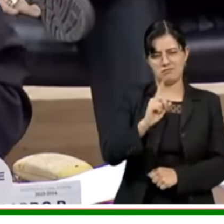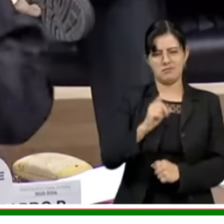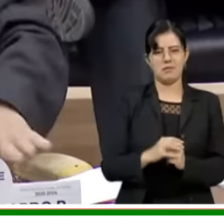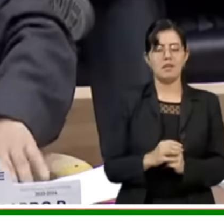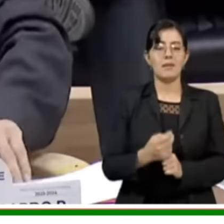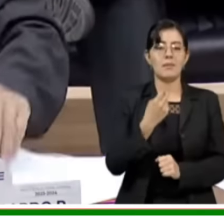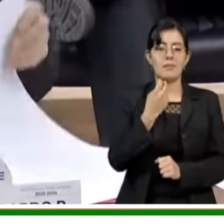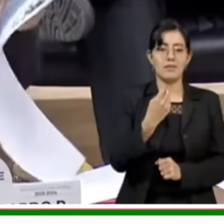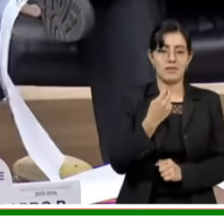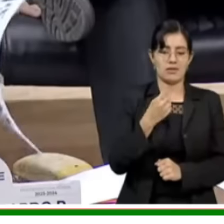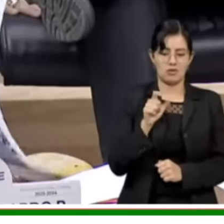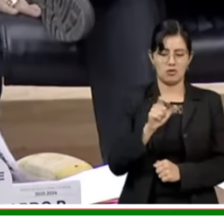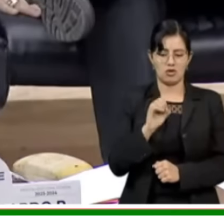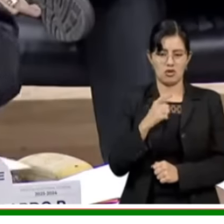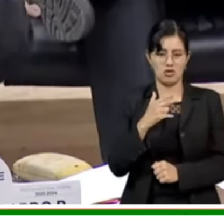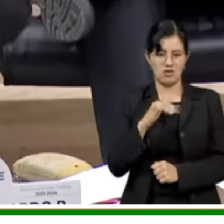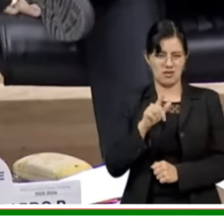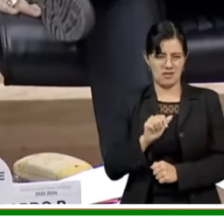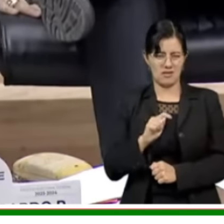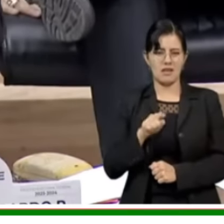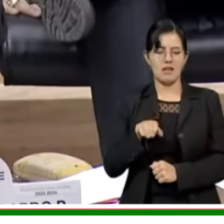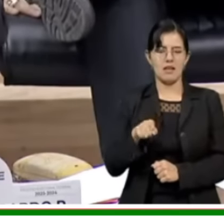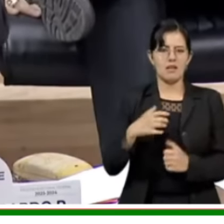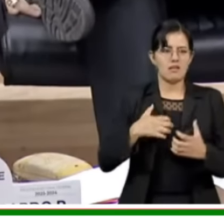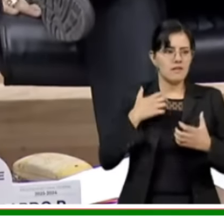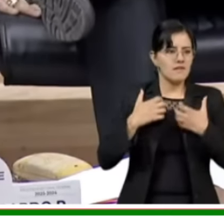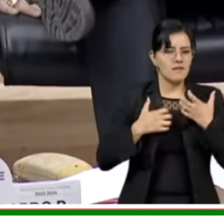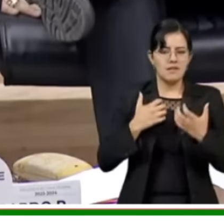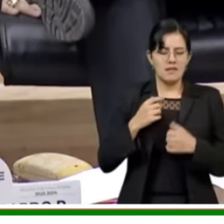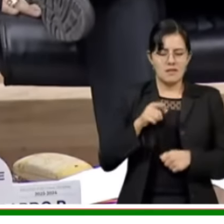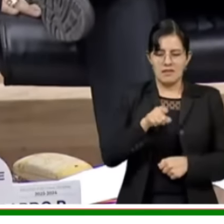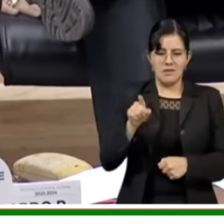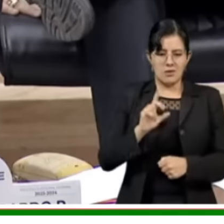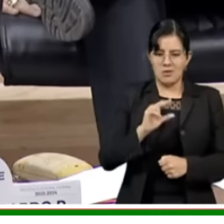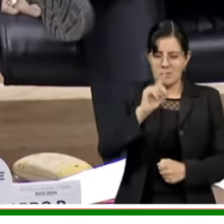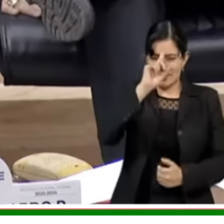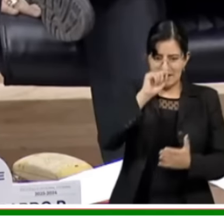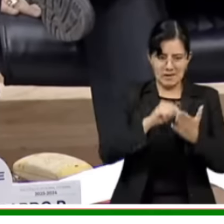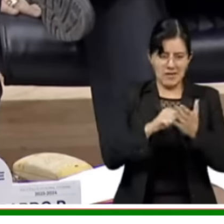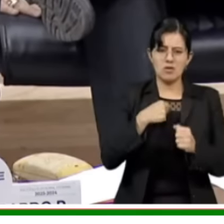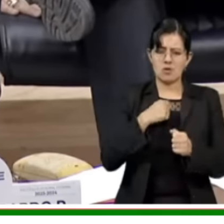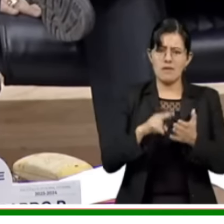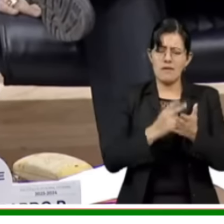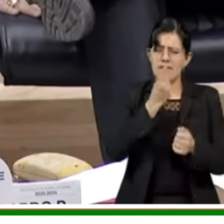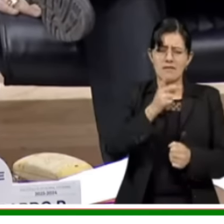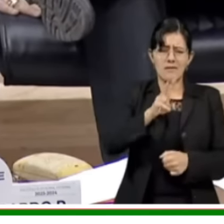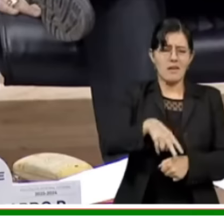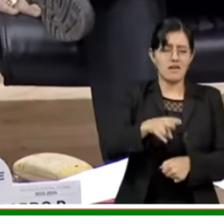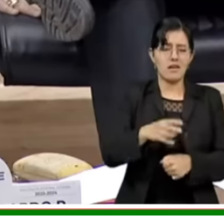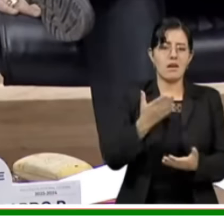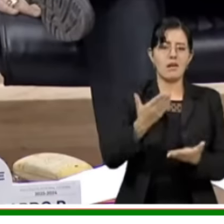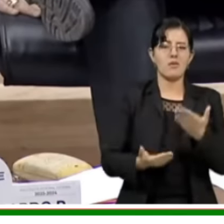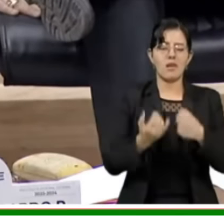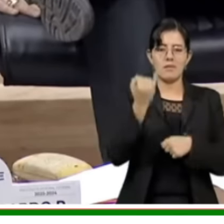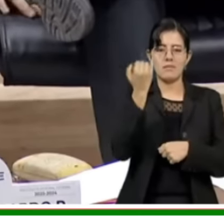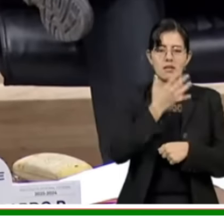sochil Gálvez en su desesperación que no le creen la palabra y que no le creen lo que firmó con sangre tiene que usar el logotipo